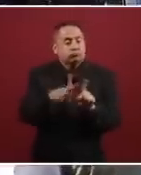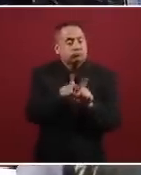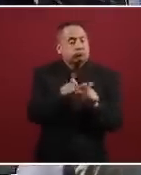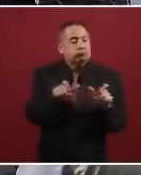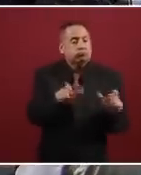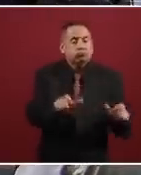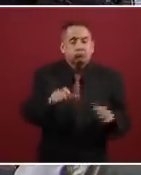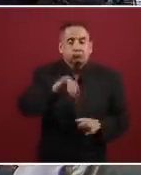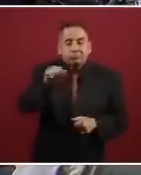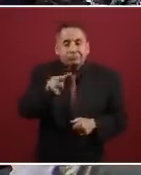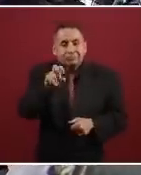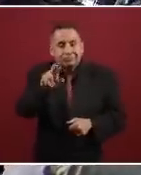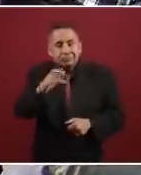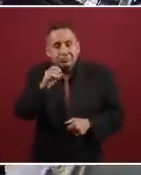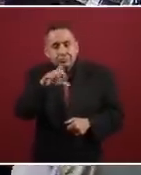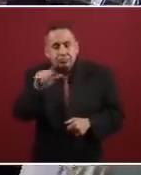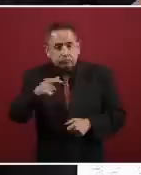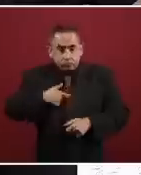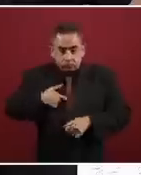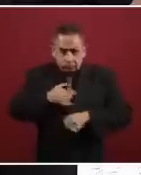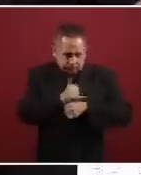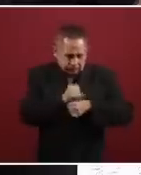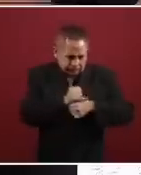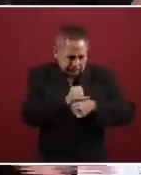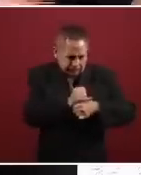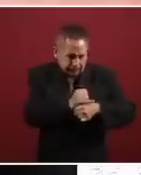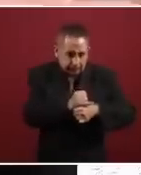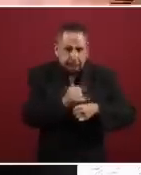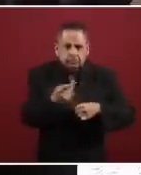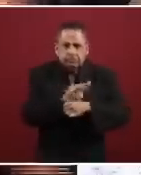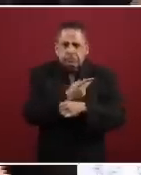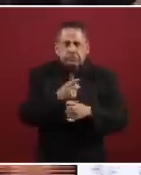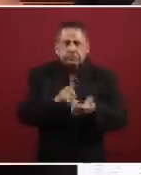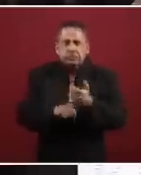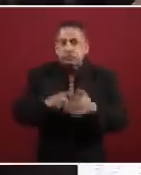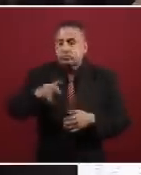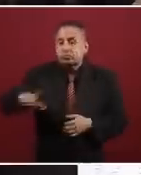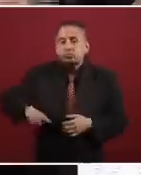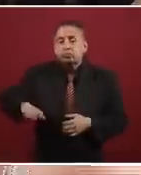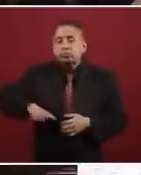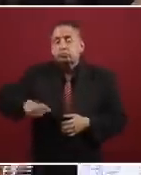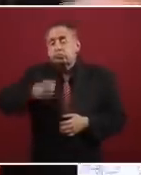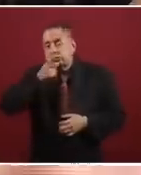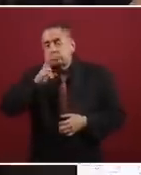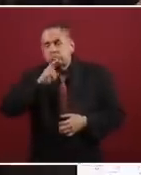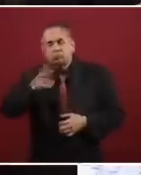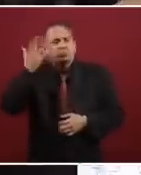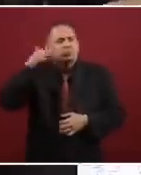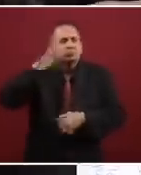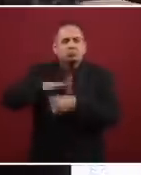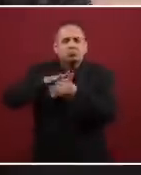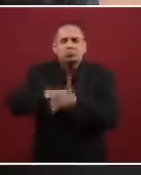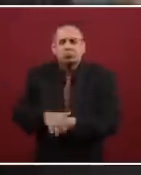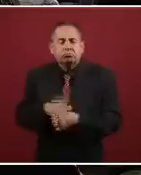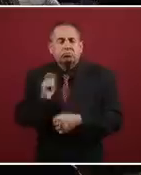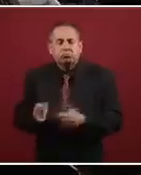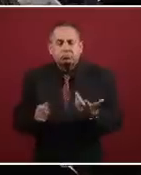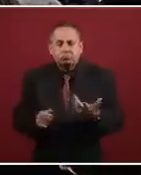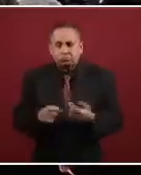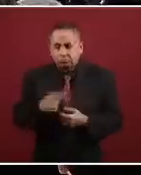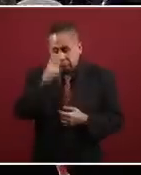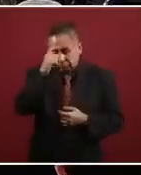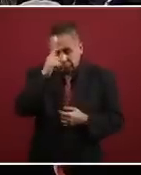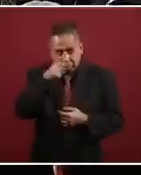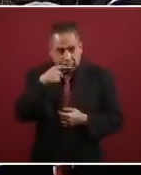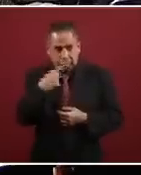Coello. Y como yo lo estaba investigando, ¿qué respondía el gobierno? ¿Cómo era la represión? Pues intentan